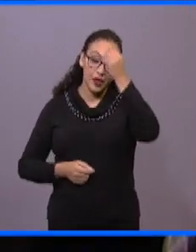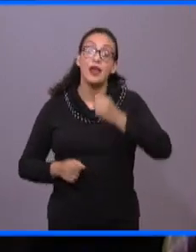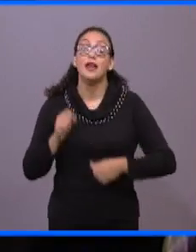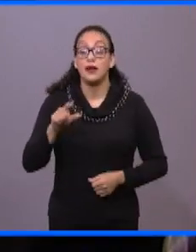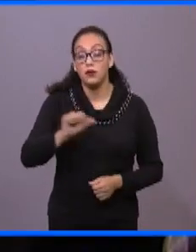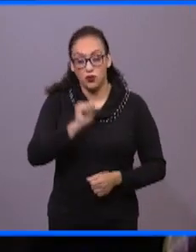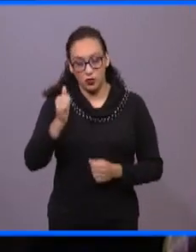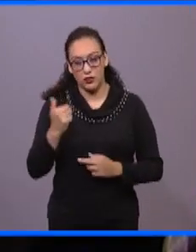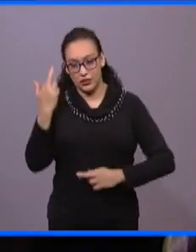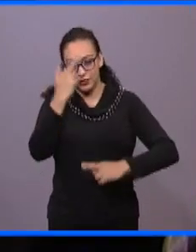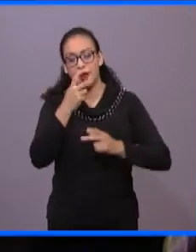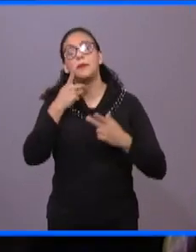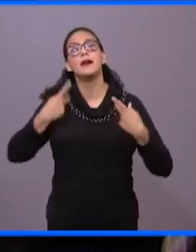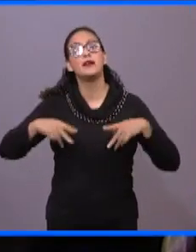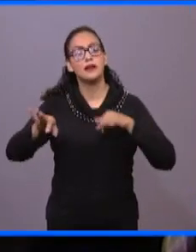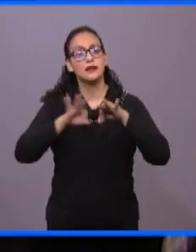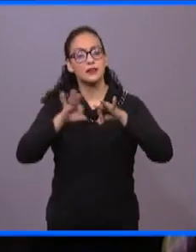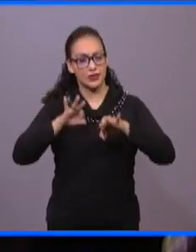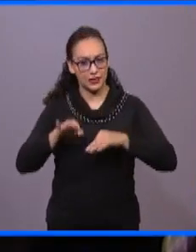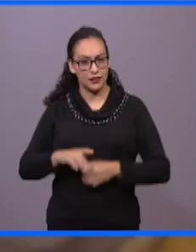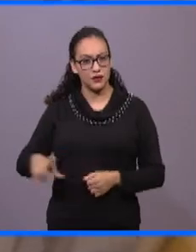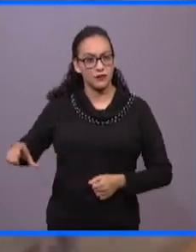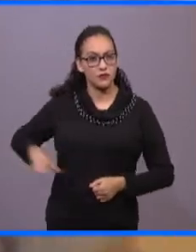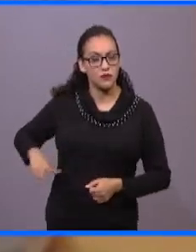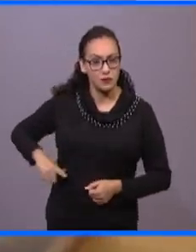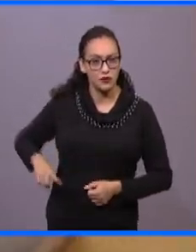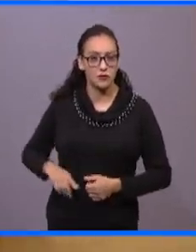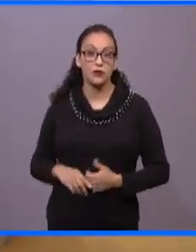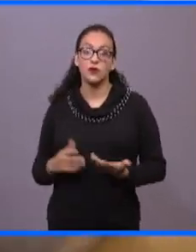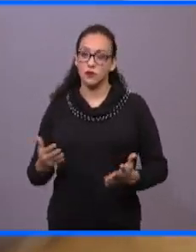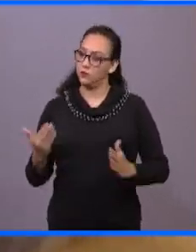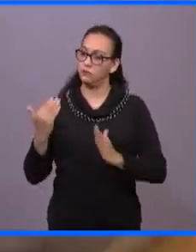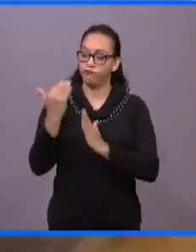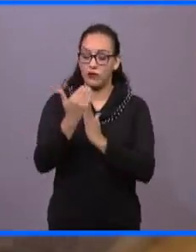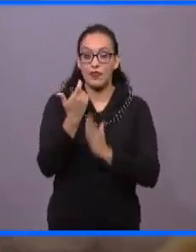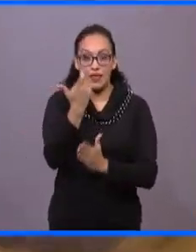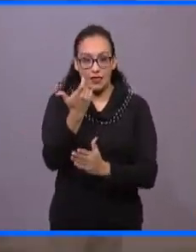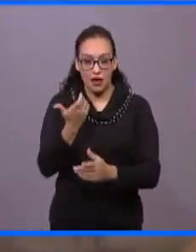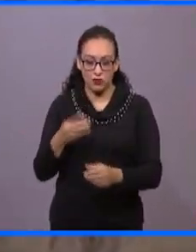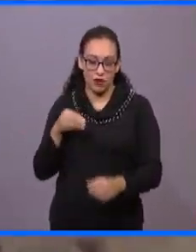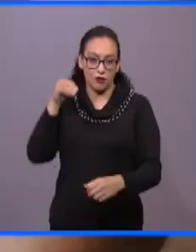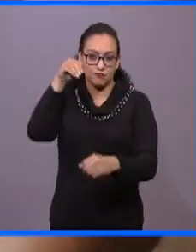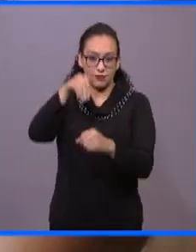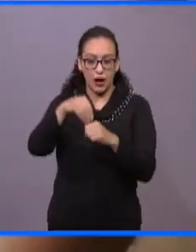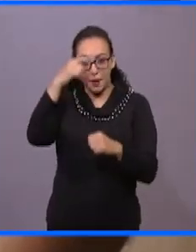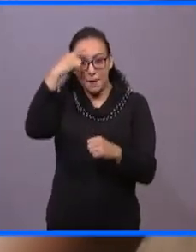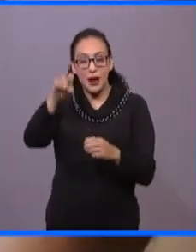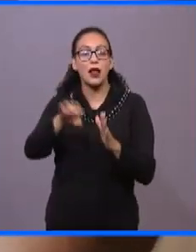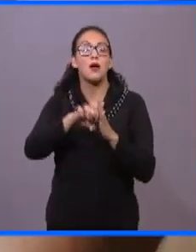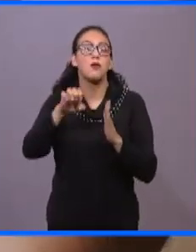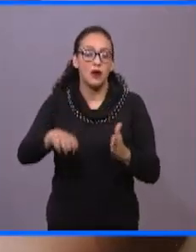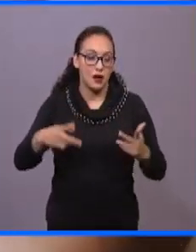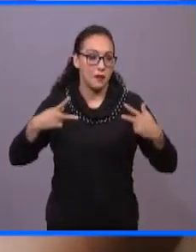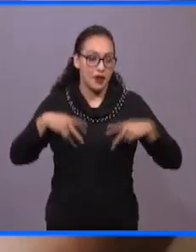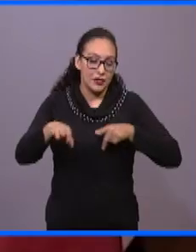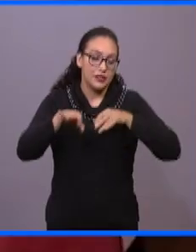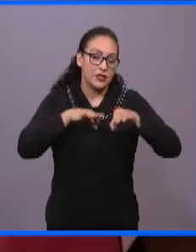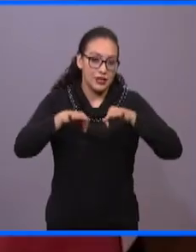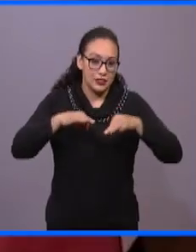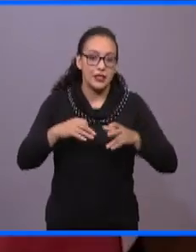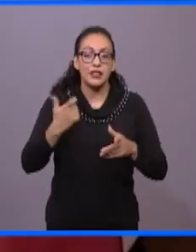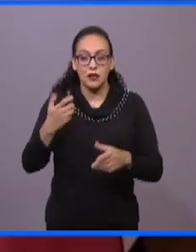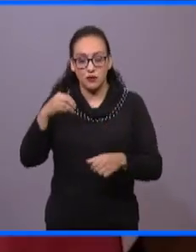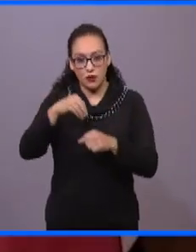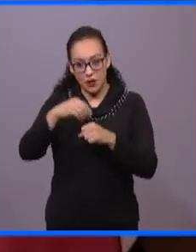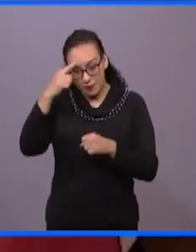que, en el caso de las personas trabajadoras al servicio del Estado, los recursos depositados en la subcuenta de retiro, cesantía en edad avanzada y vejez pueden